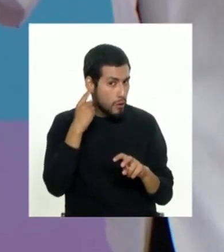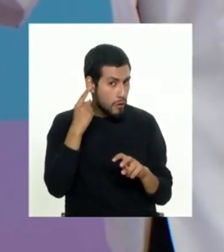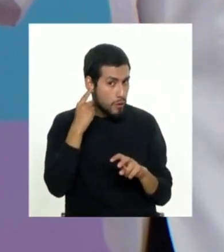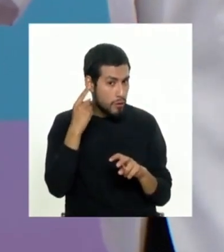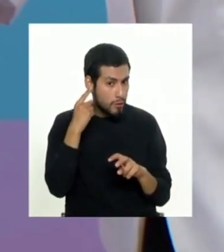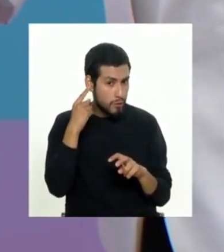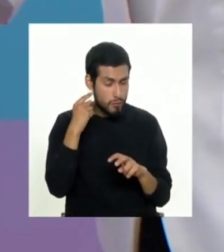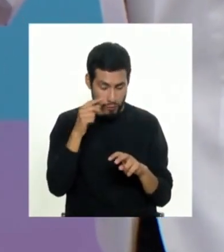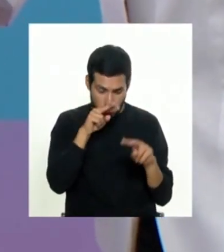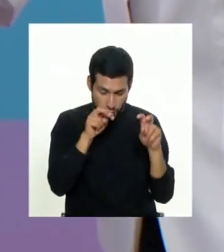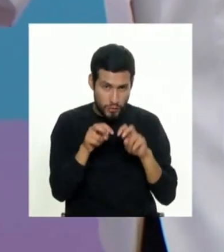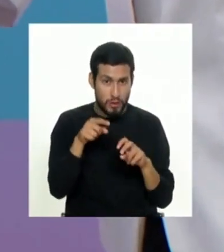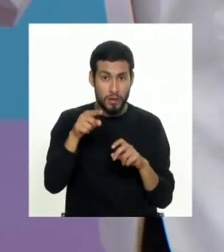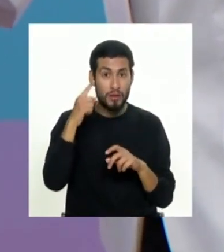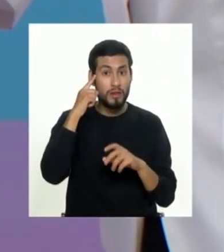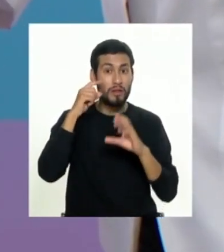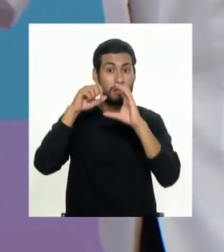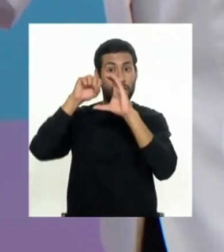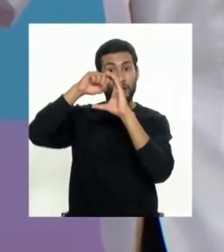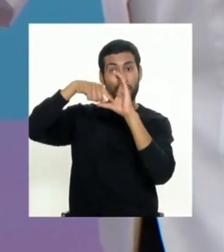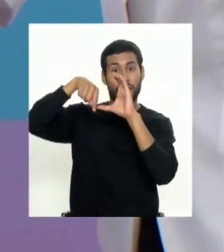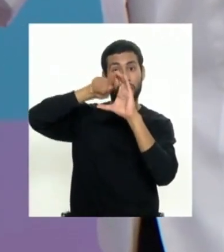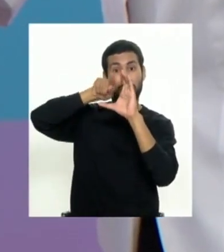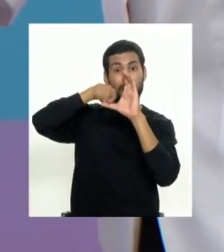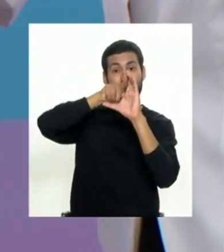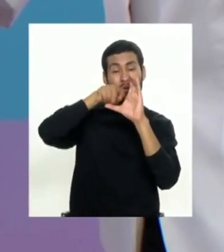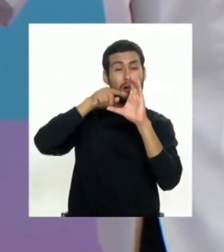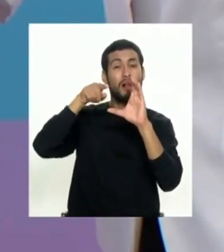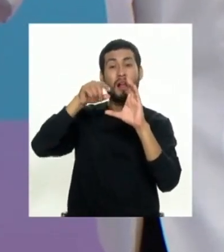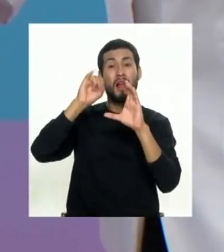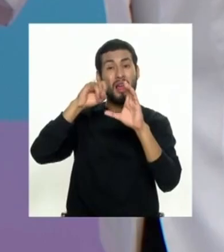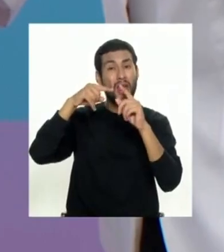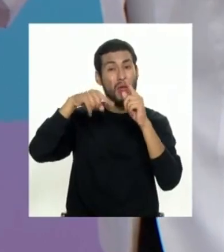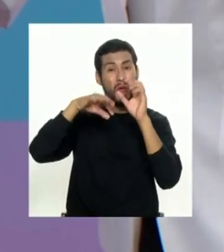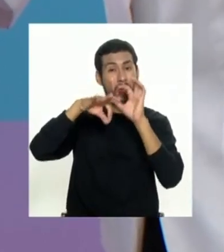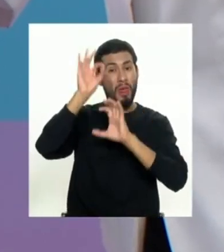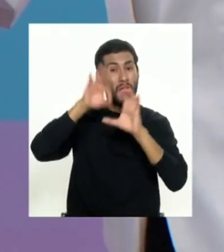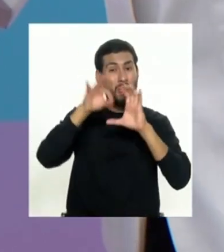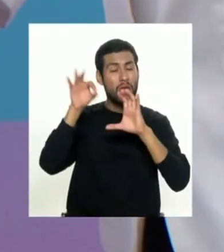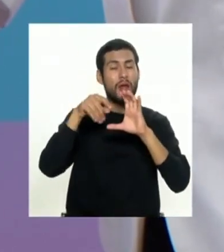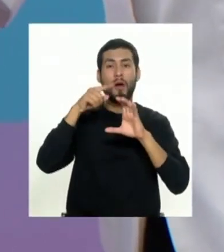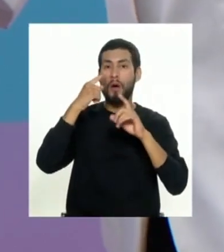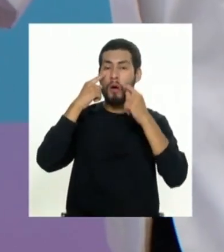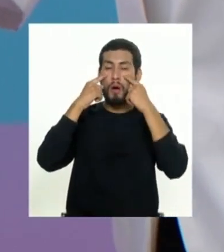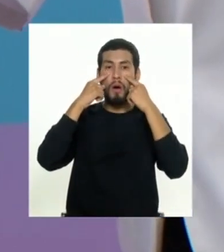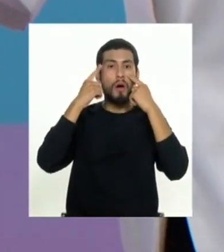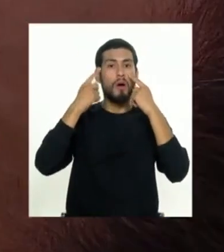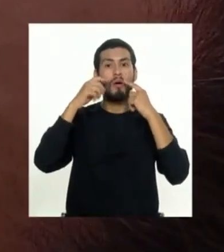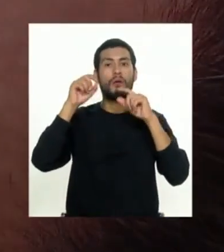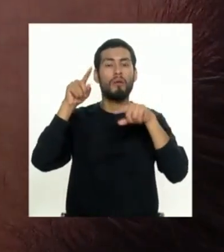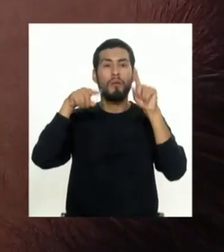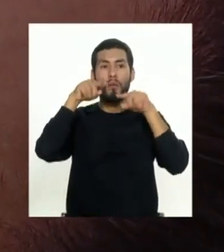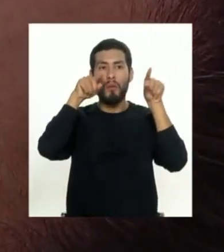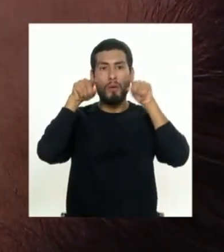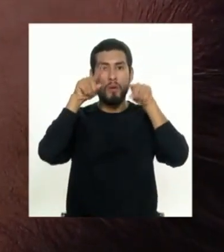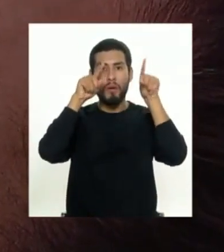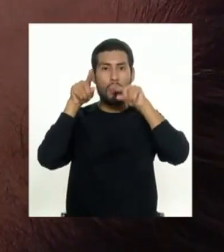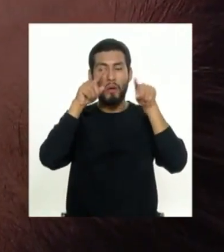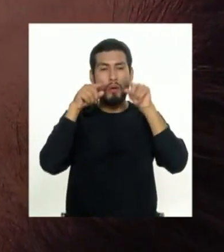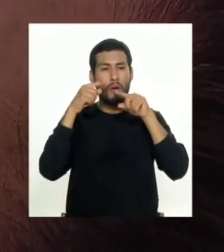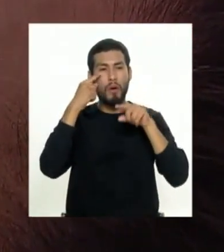y estas piedritas, si es que estuvieran salidas de su lugar, va a hacer que los ojos comiencen a hacer un